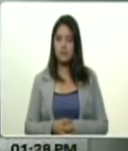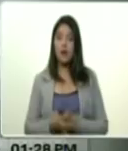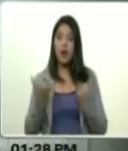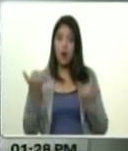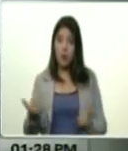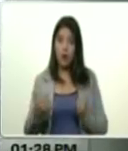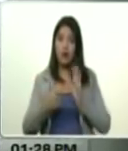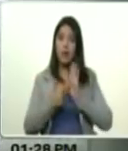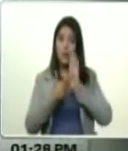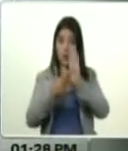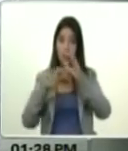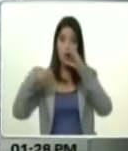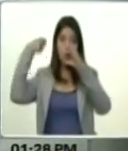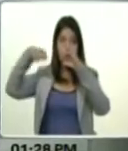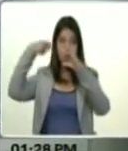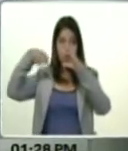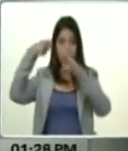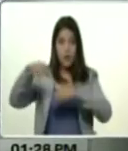videos para